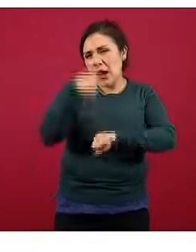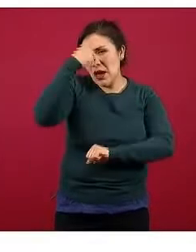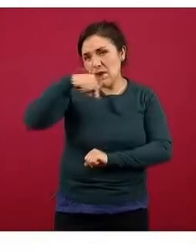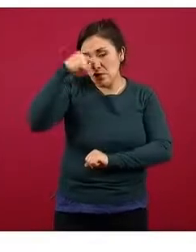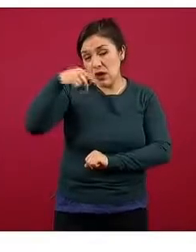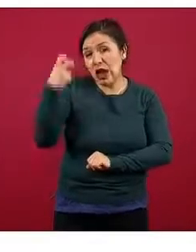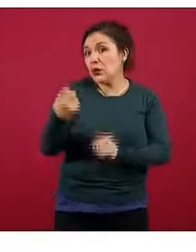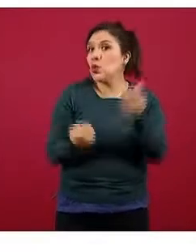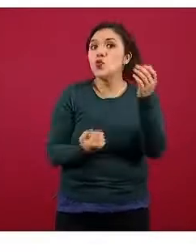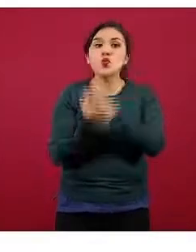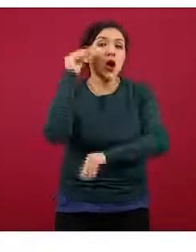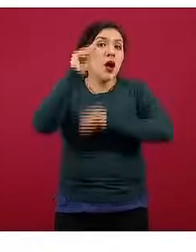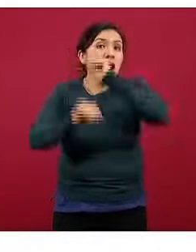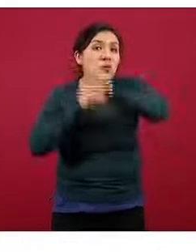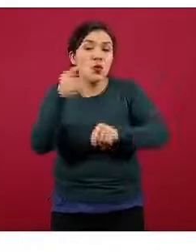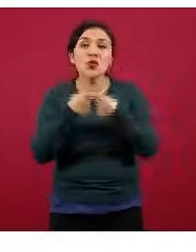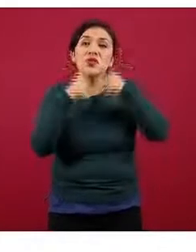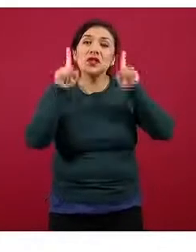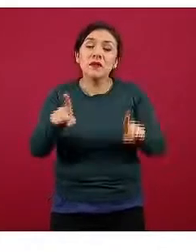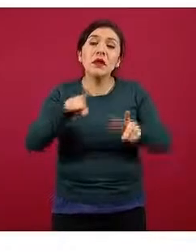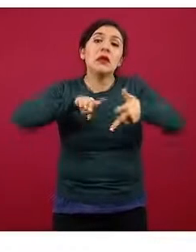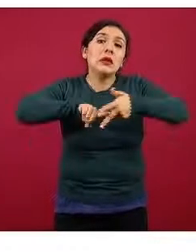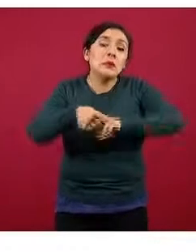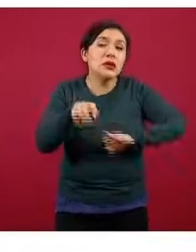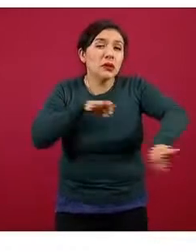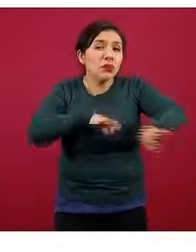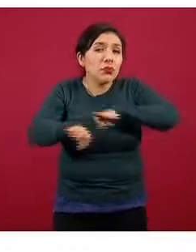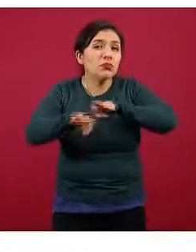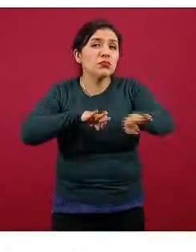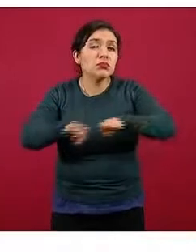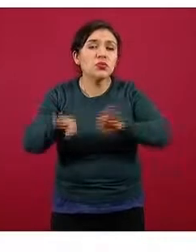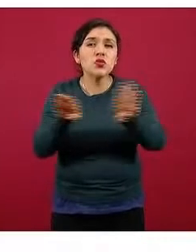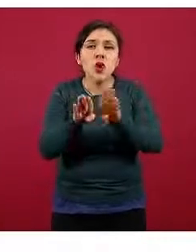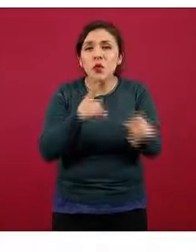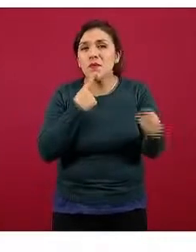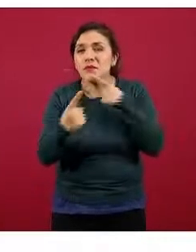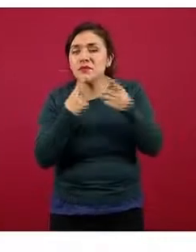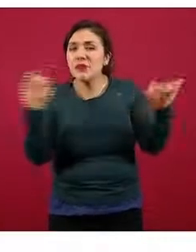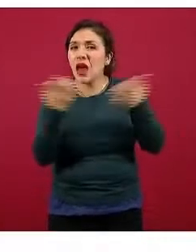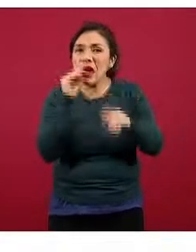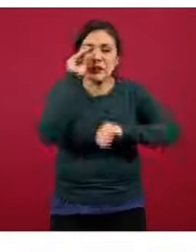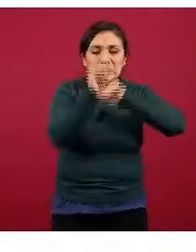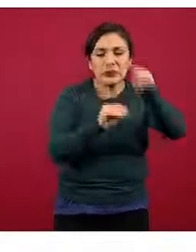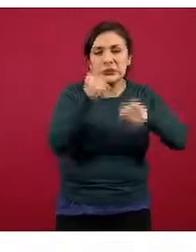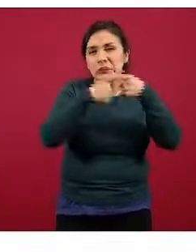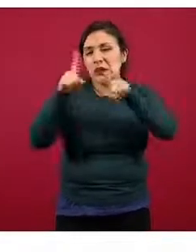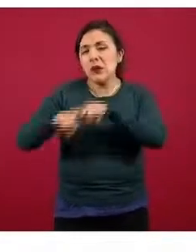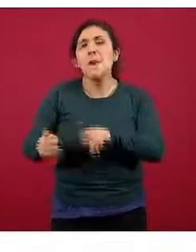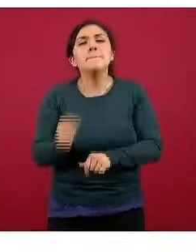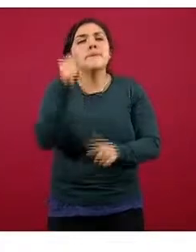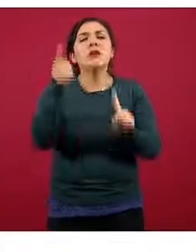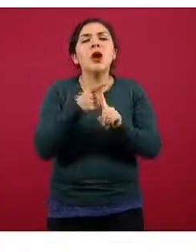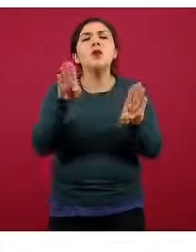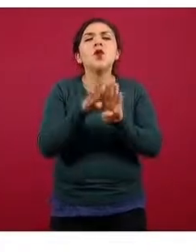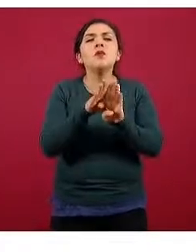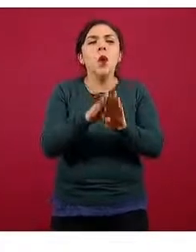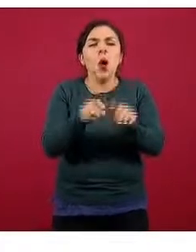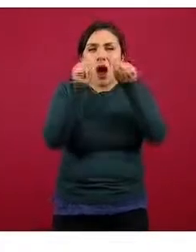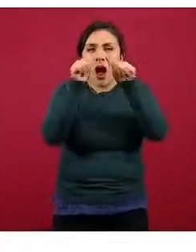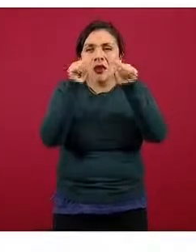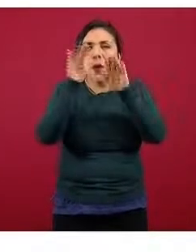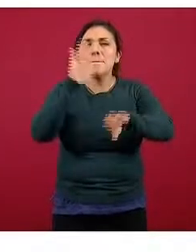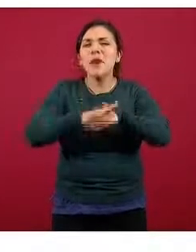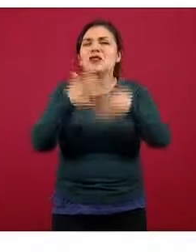fue un sistema nuevo que se empezó a definir y a crear, principalmente con un enfoque más